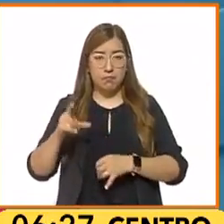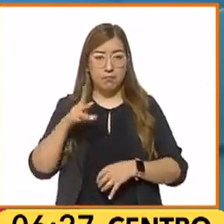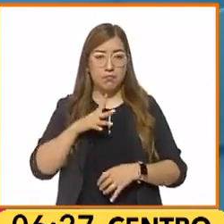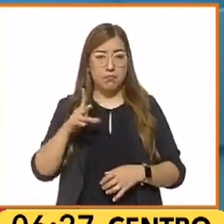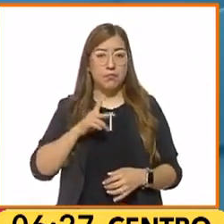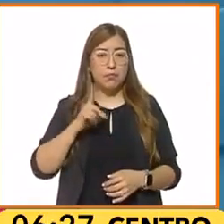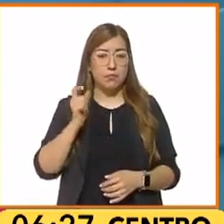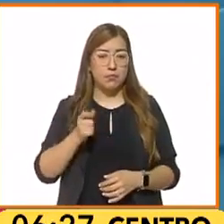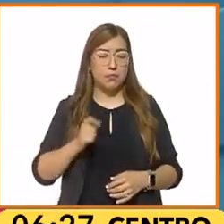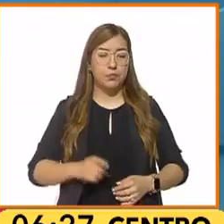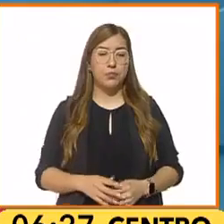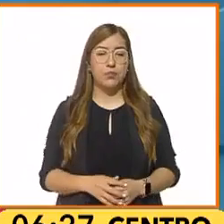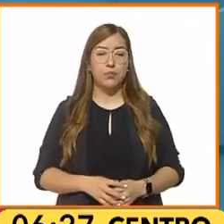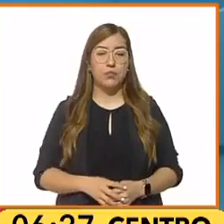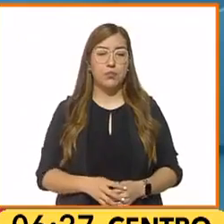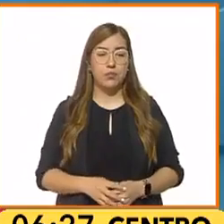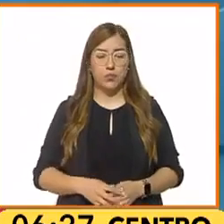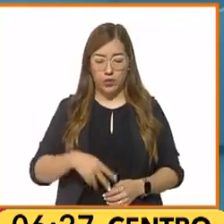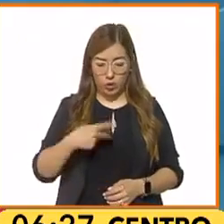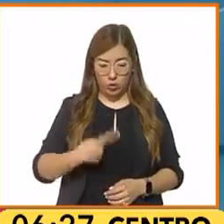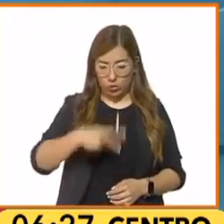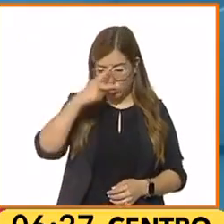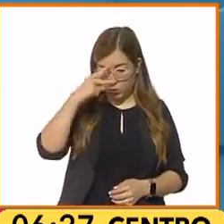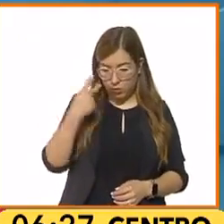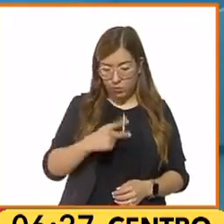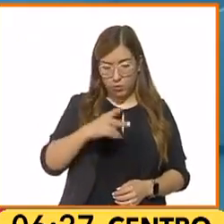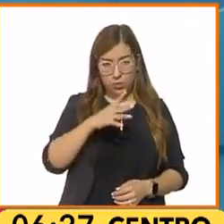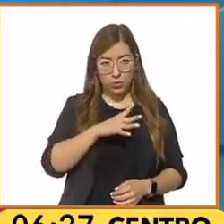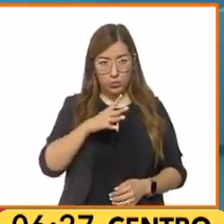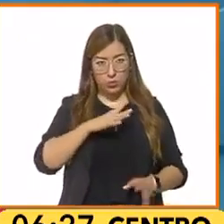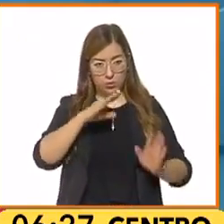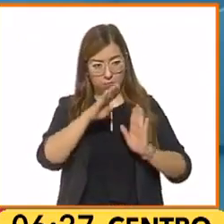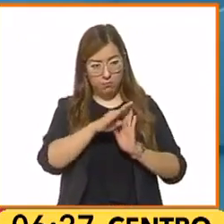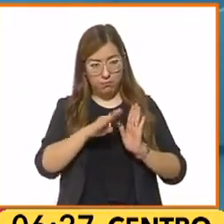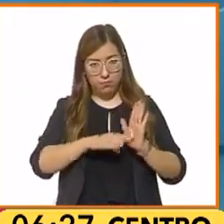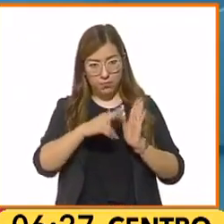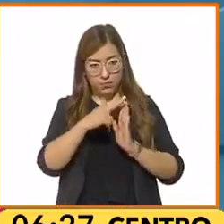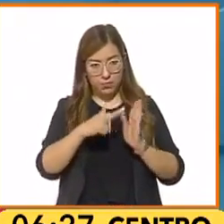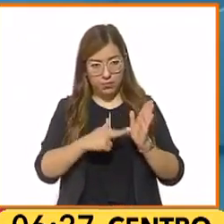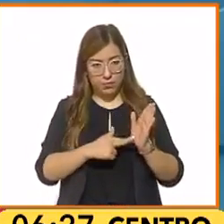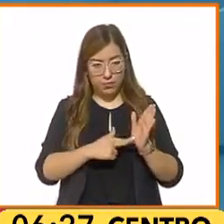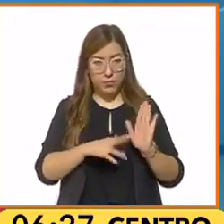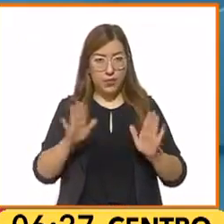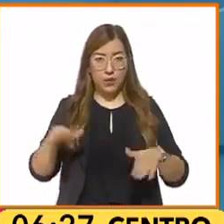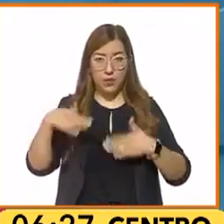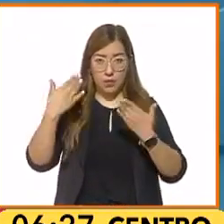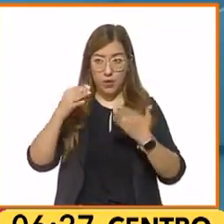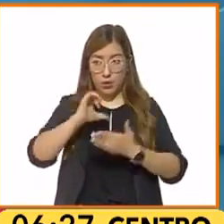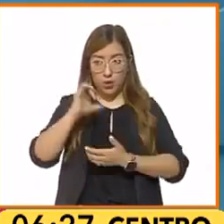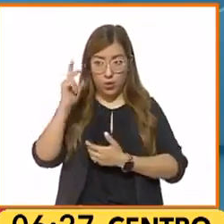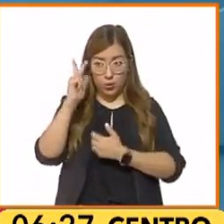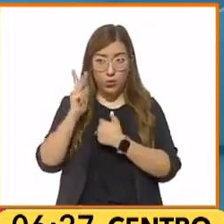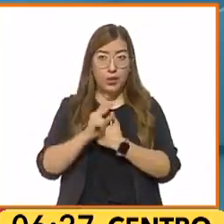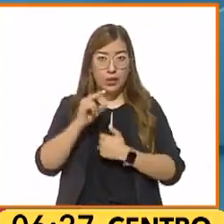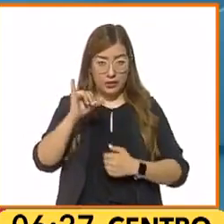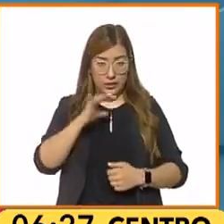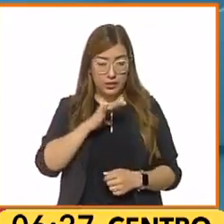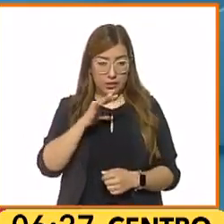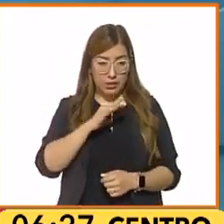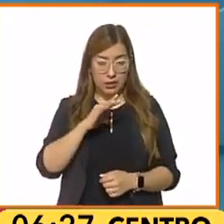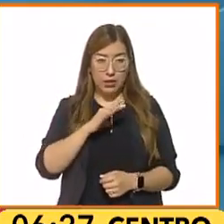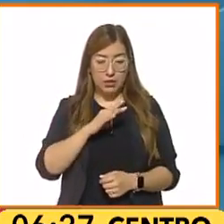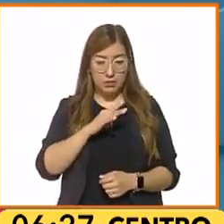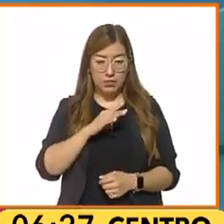las modalidades que el interés nacional dicte, pero además son medidas que en otros países se tienen. No estamos hablando